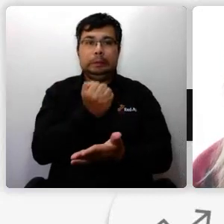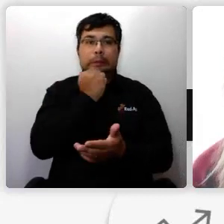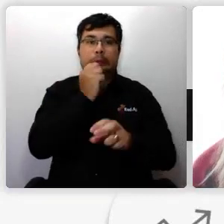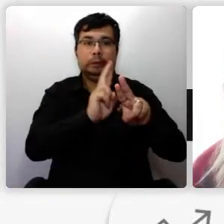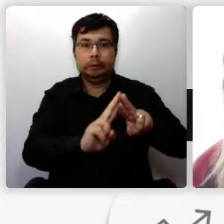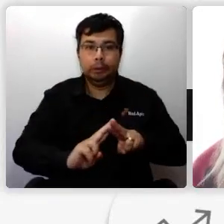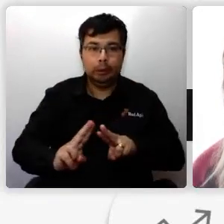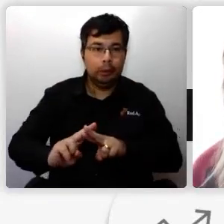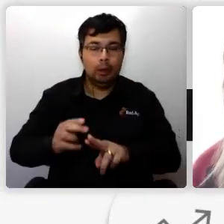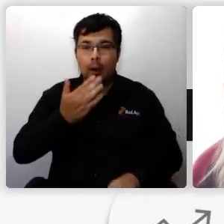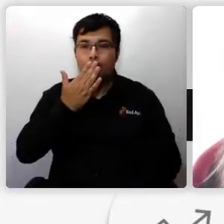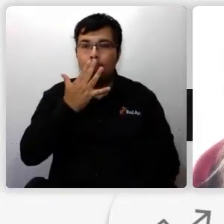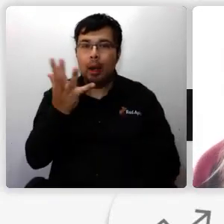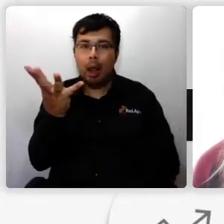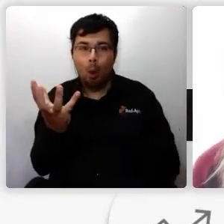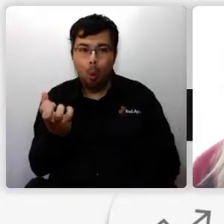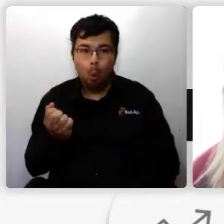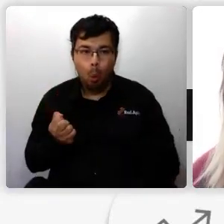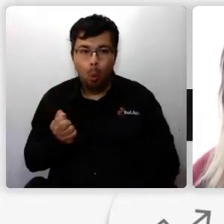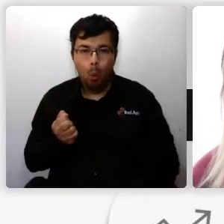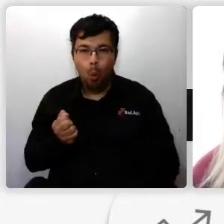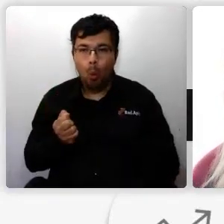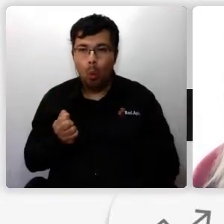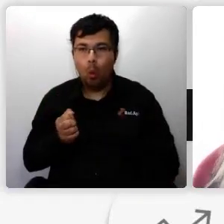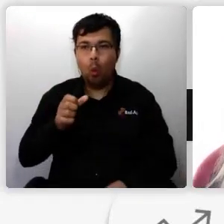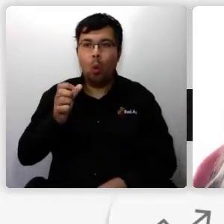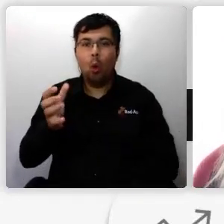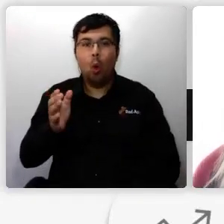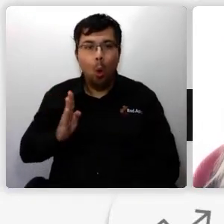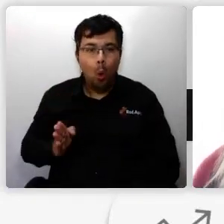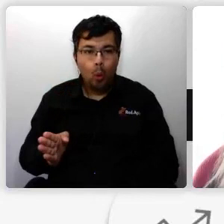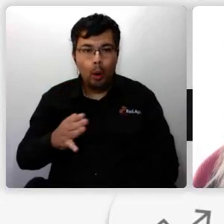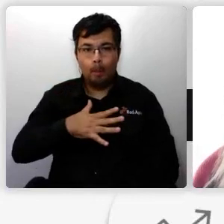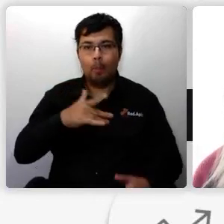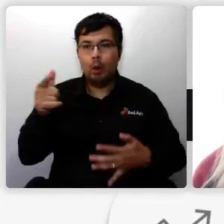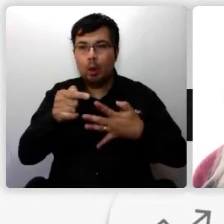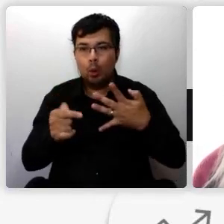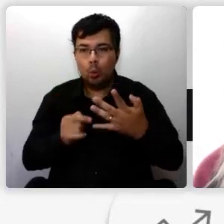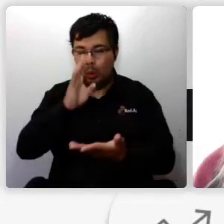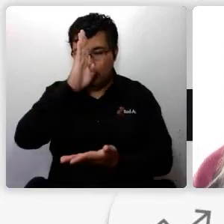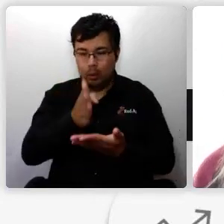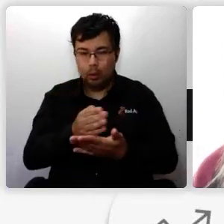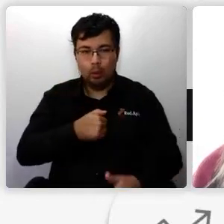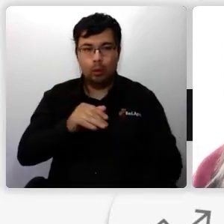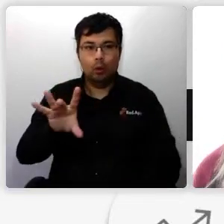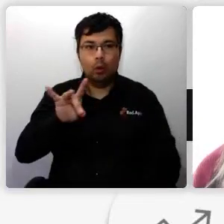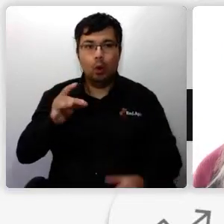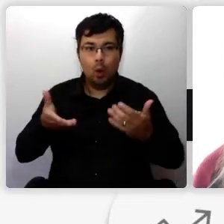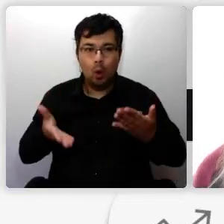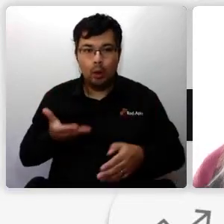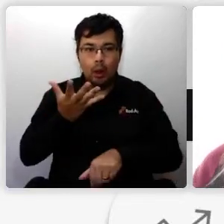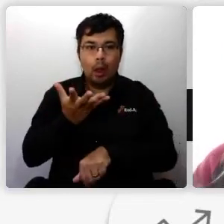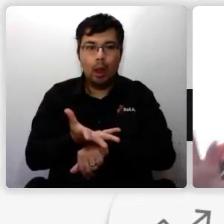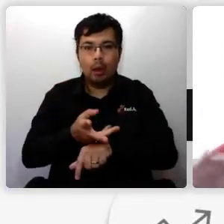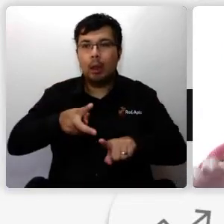hacer mejor gestión de las decisiones que estoy tomando. Y en ese sentido, existen herramientas que hoy día nos pueden ayudar